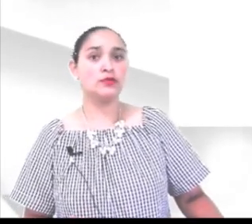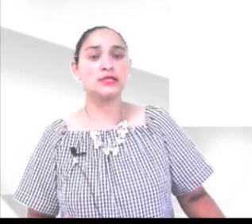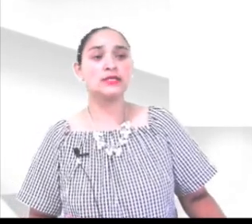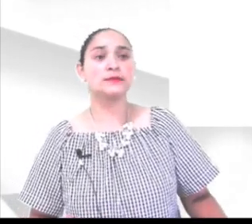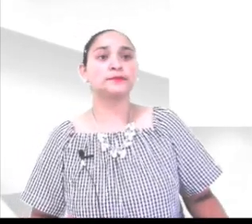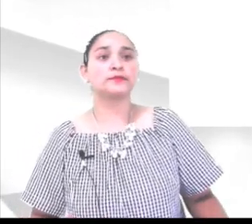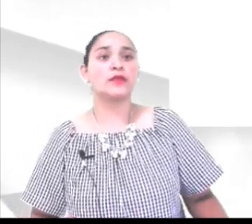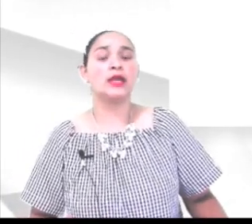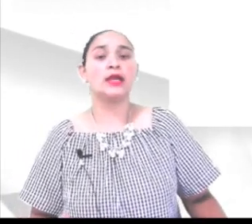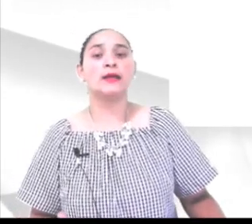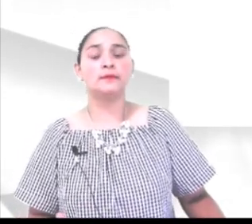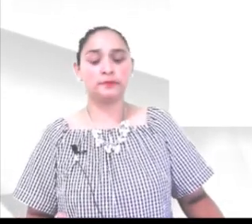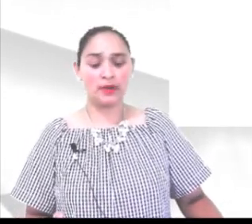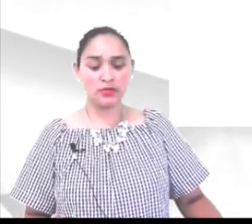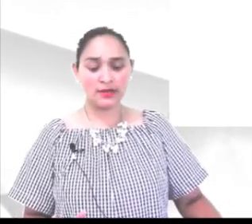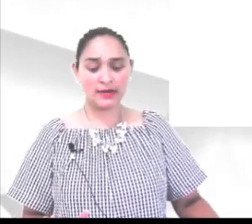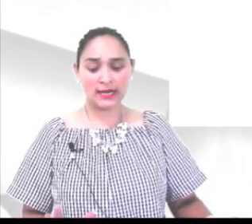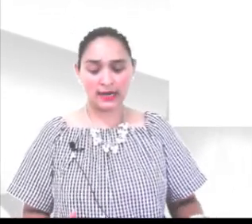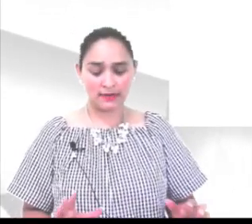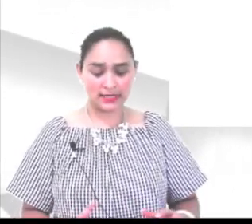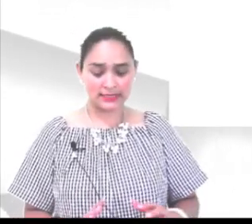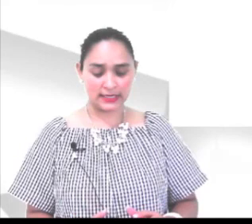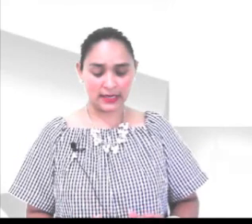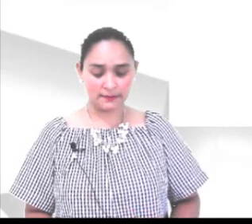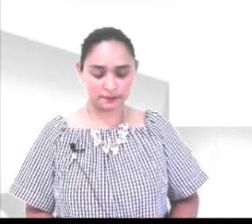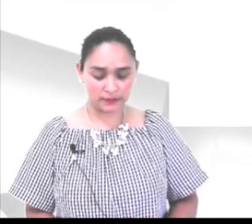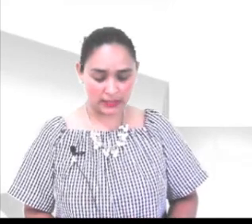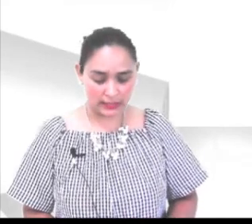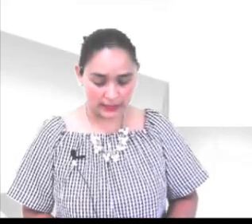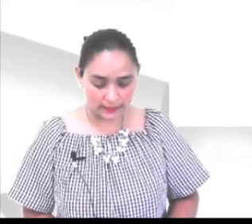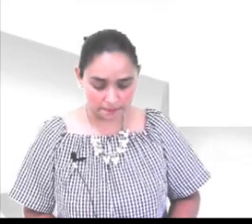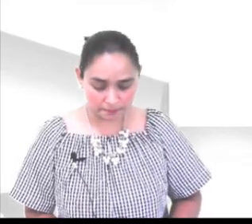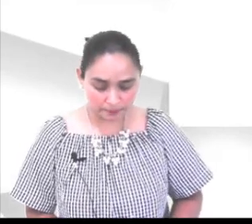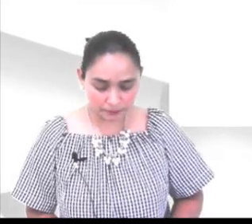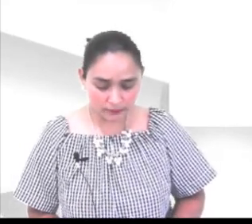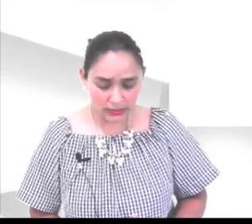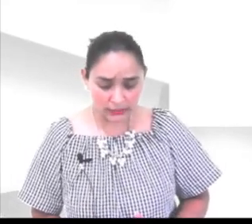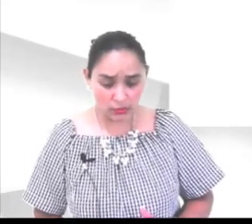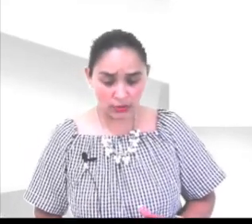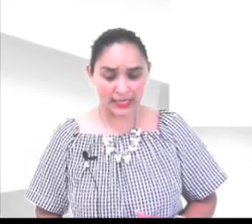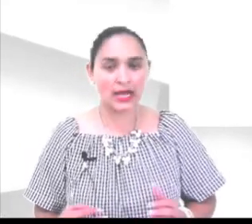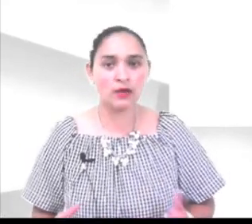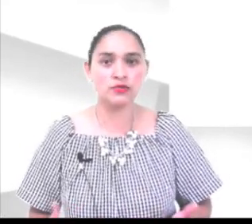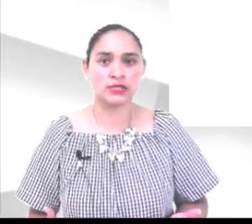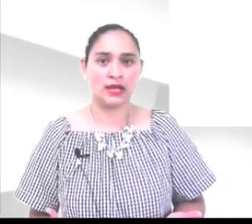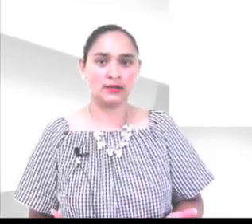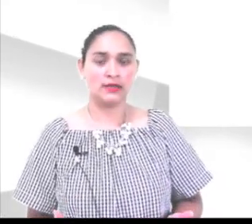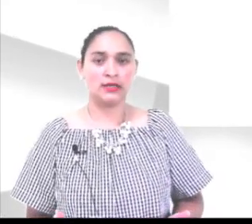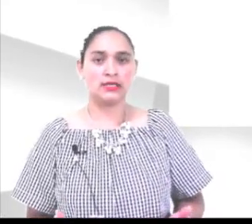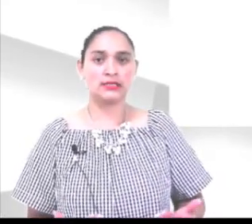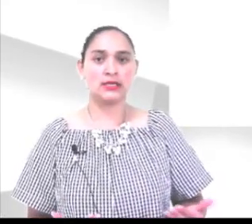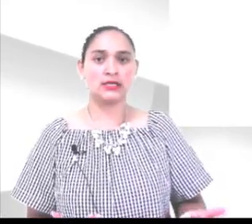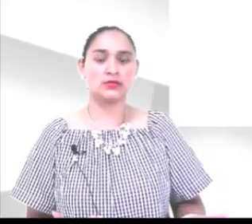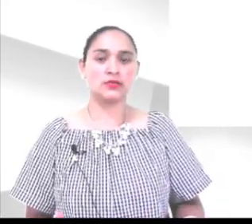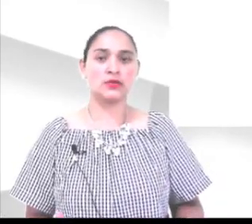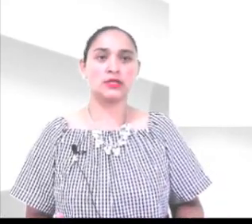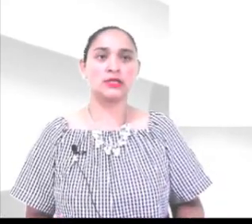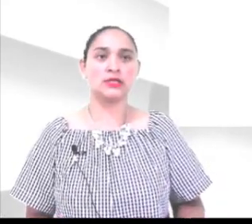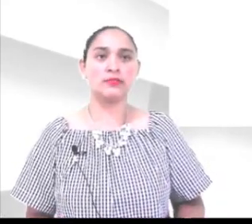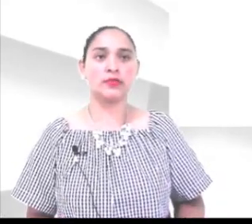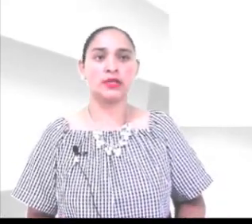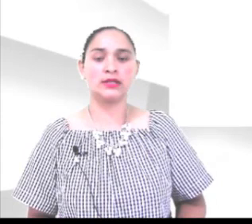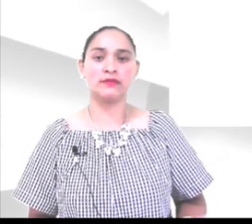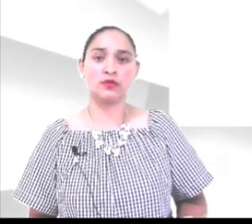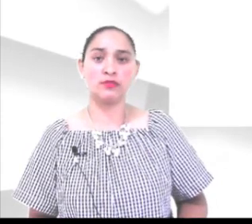bien, entonces vamos a hablar acerca de lo que causa